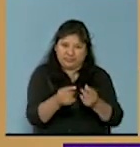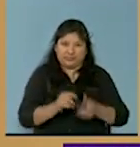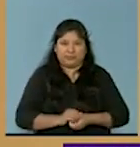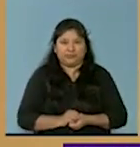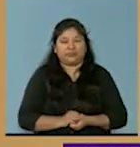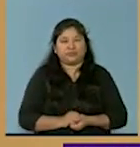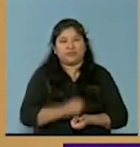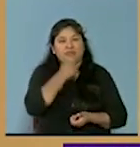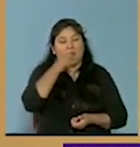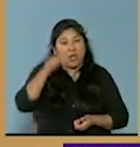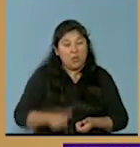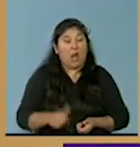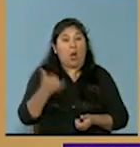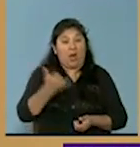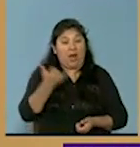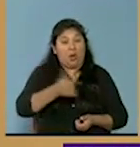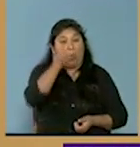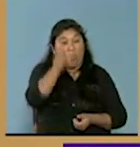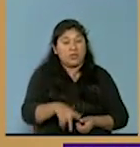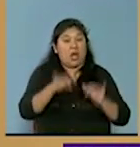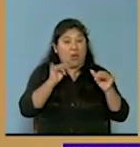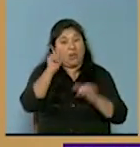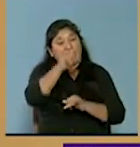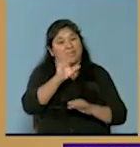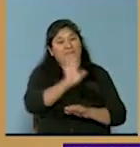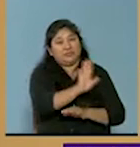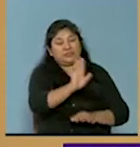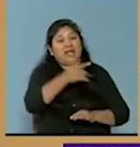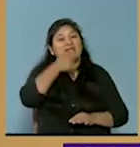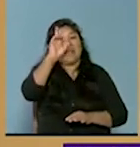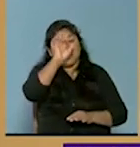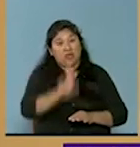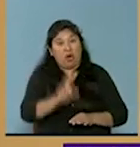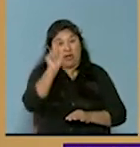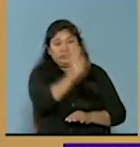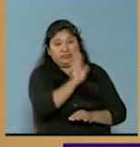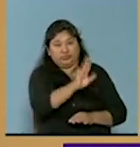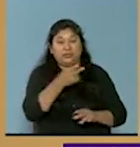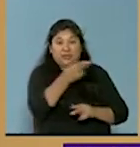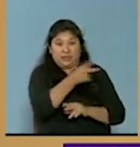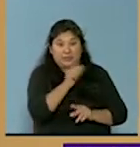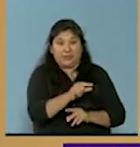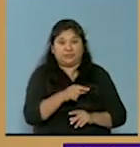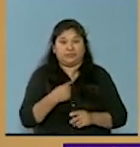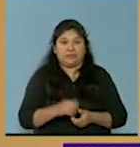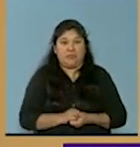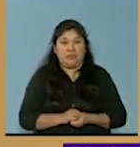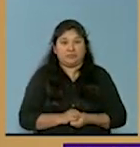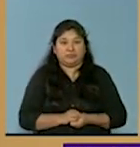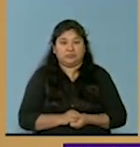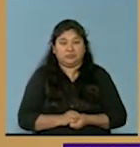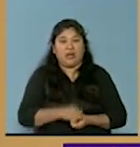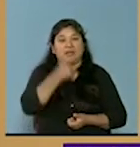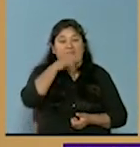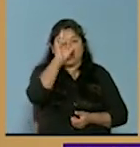la guardia del san roque bueno él desde hace tiempo que lo veníamos viendo resulta que ahora éste se abrió y quiere